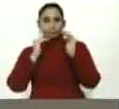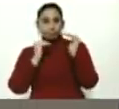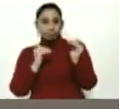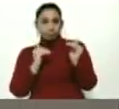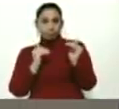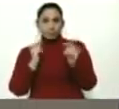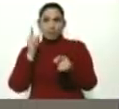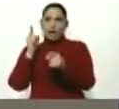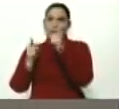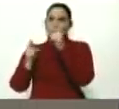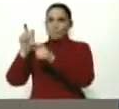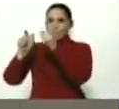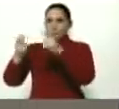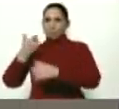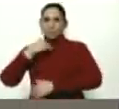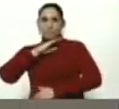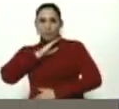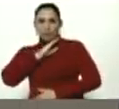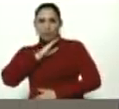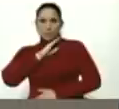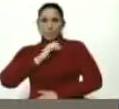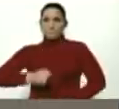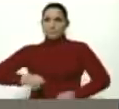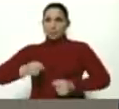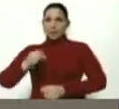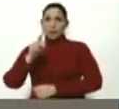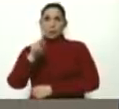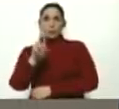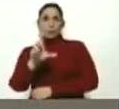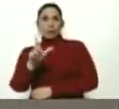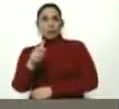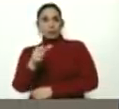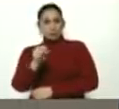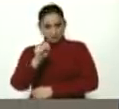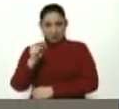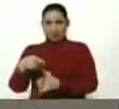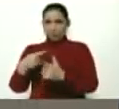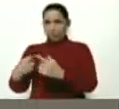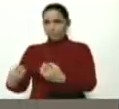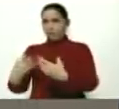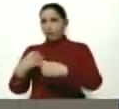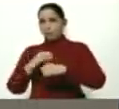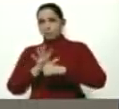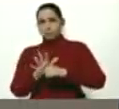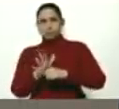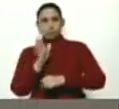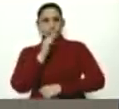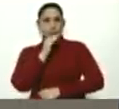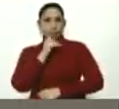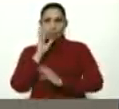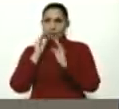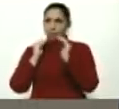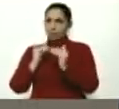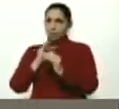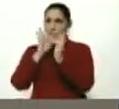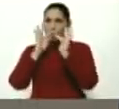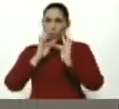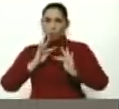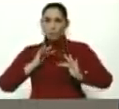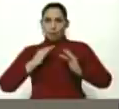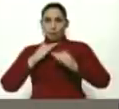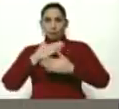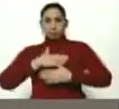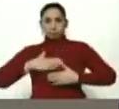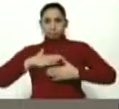a algunos de los pacientes del mercado de las pulgas y resultaron infectados por COVID-19 al no haber atendido de manera adecuada